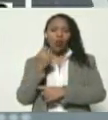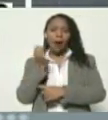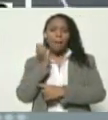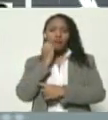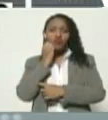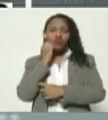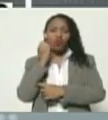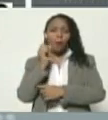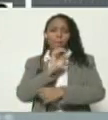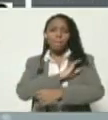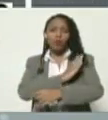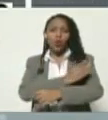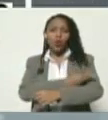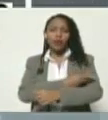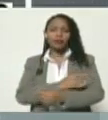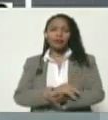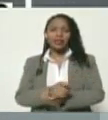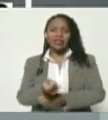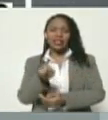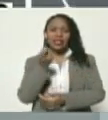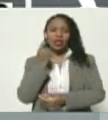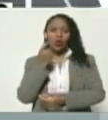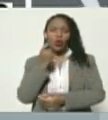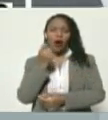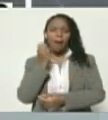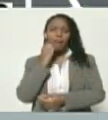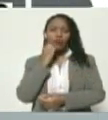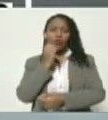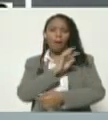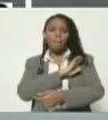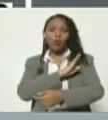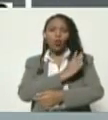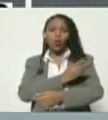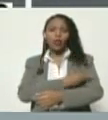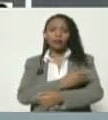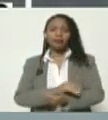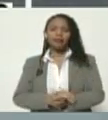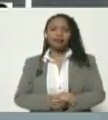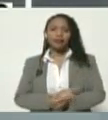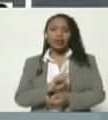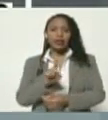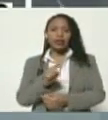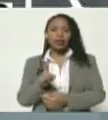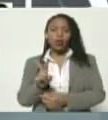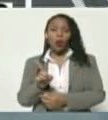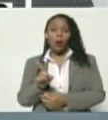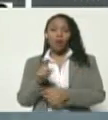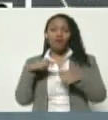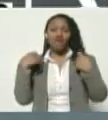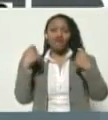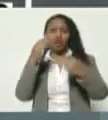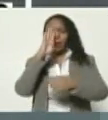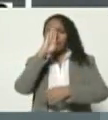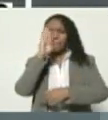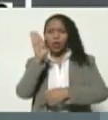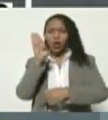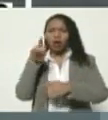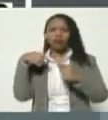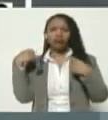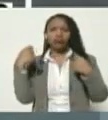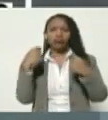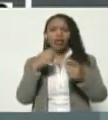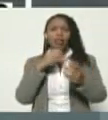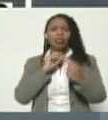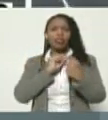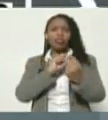poder. Ningún tipo de abuso de poder. Sino campañas directas. Promover debates